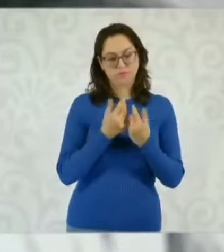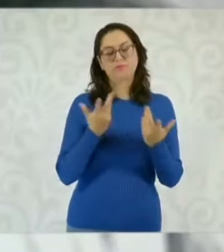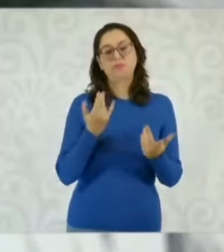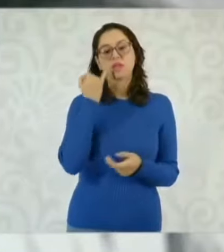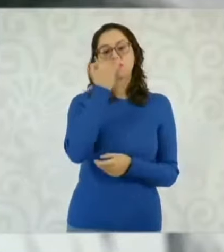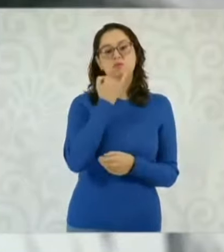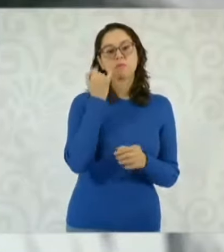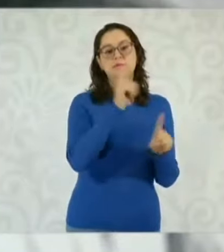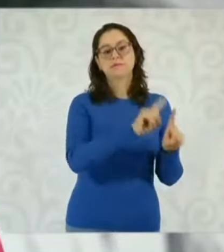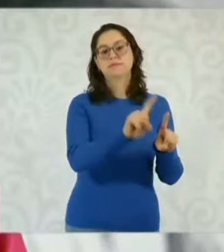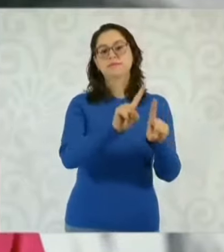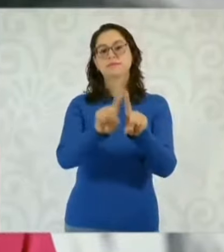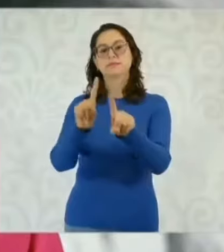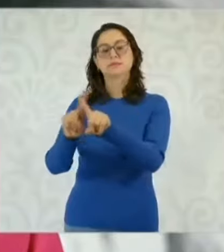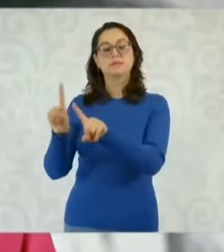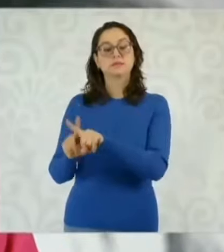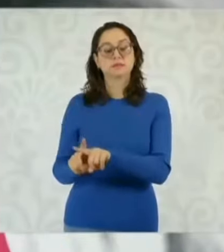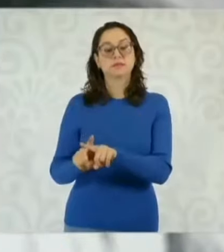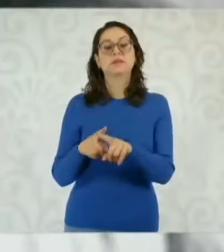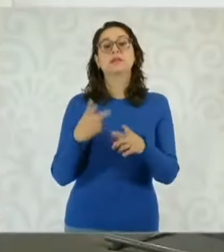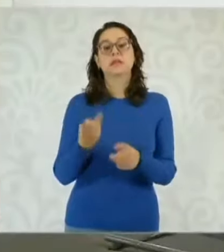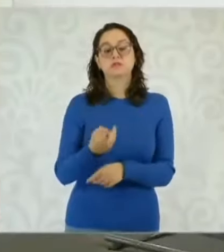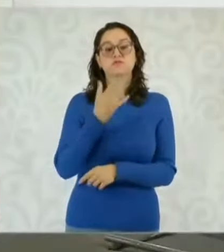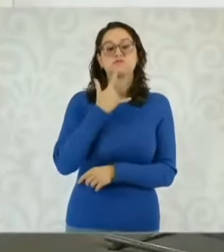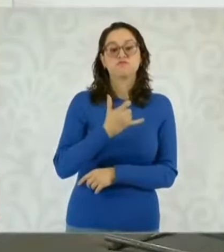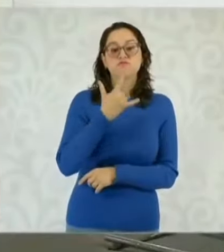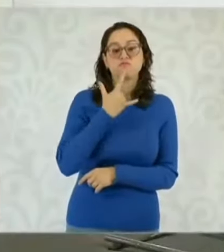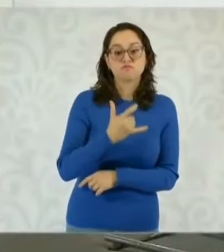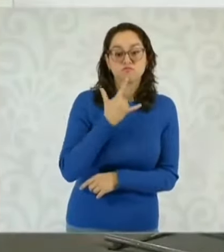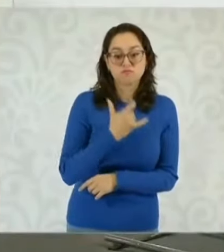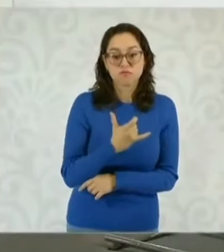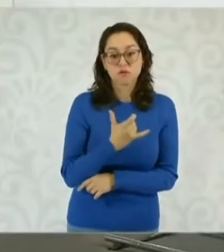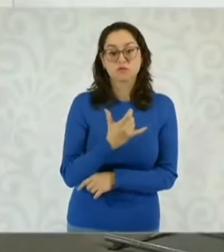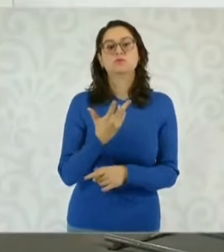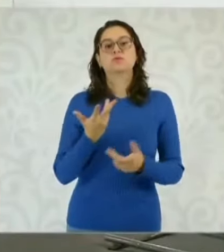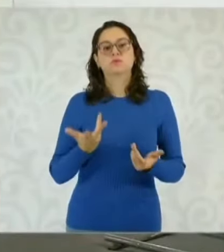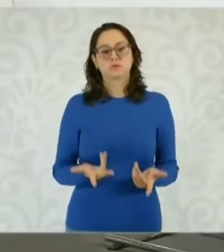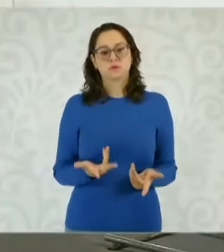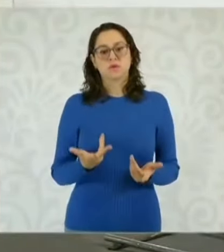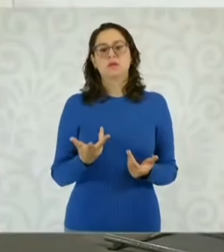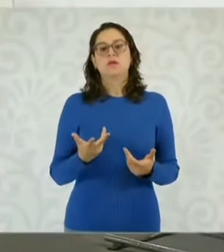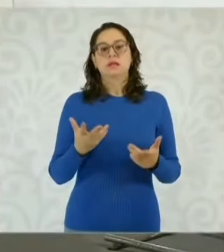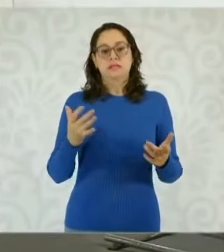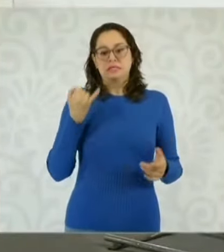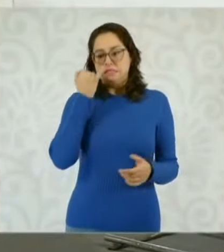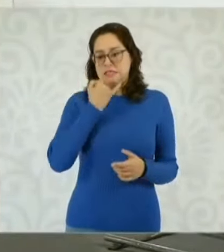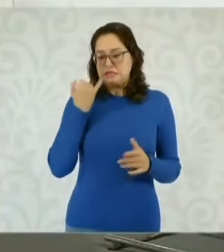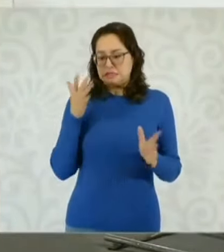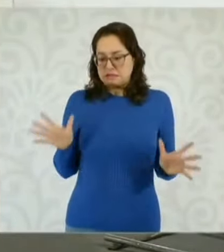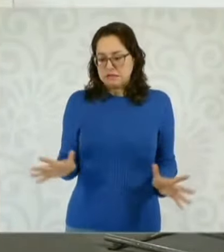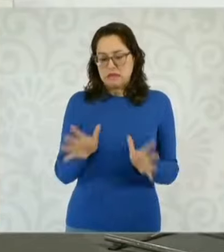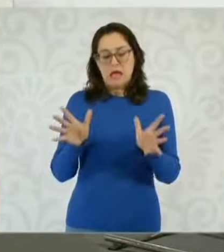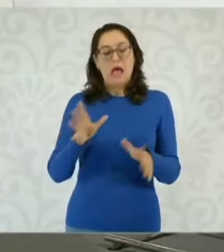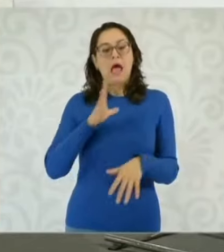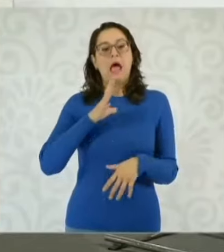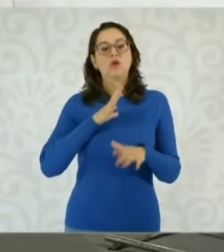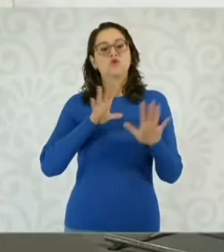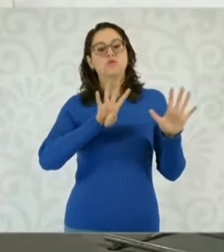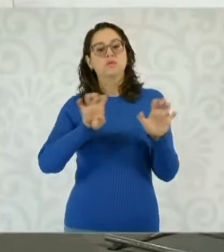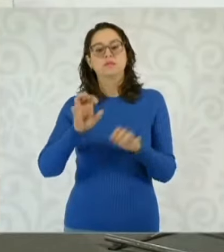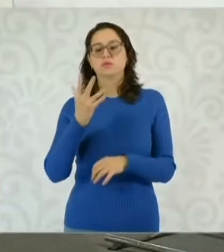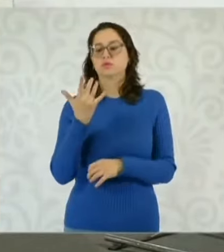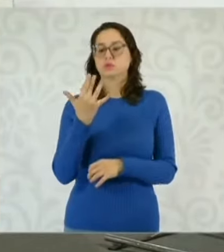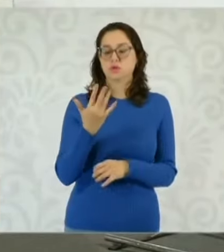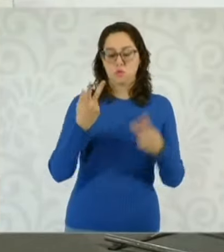sus variantes, y como parte de este esfuerzo para la revitalización de la lengua contamos con 950 promotores